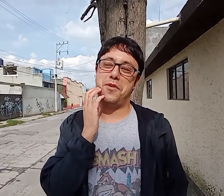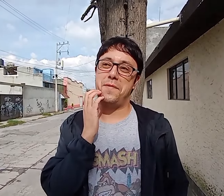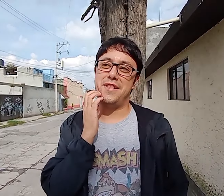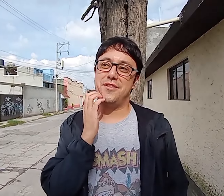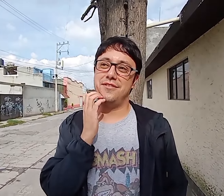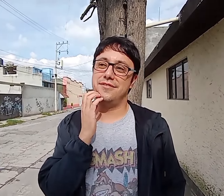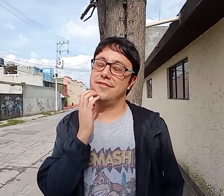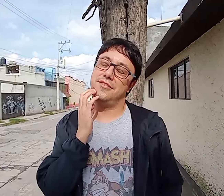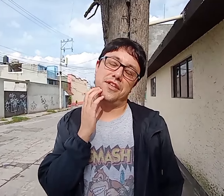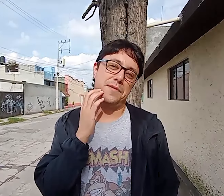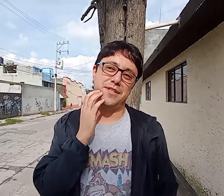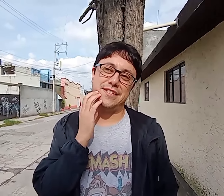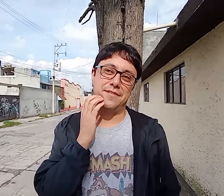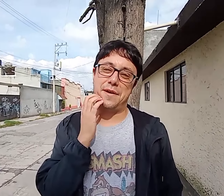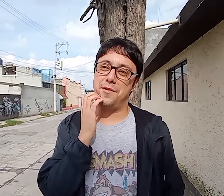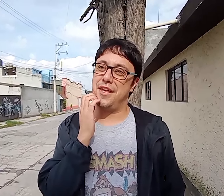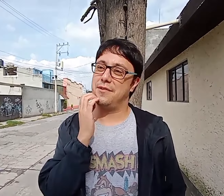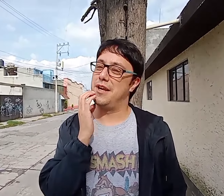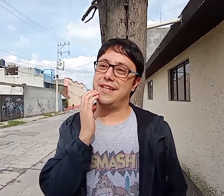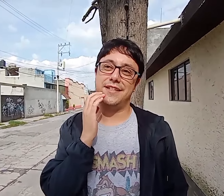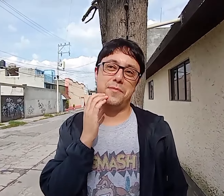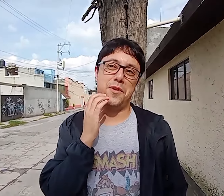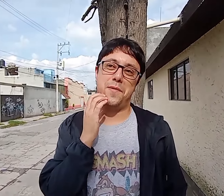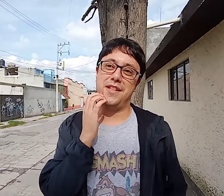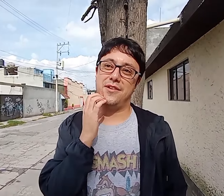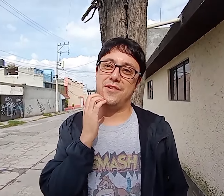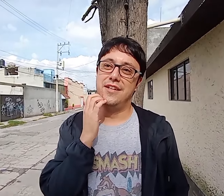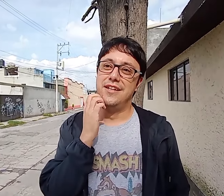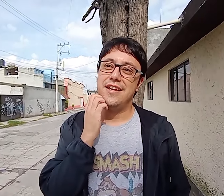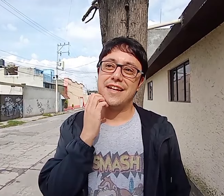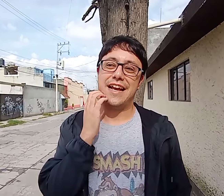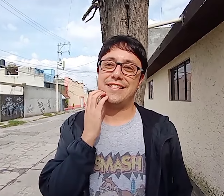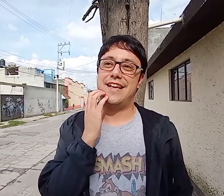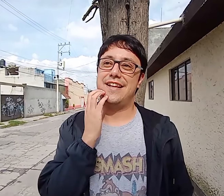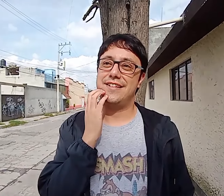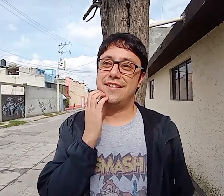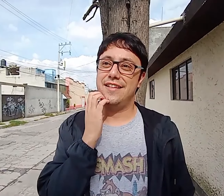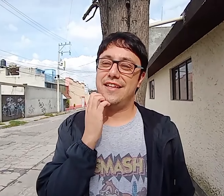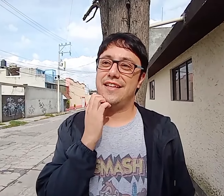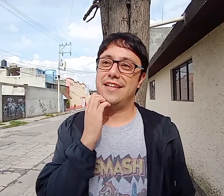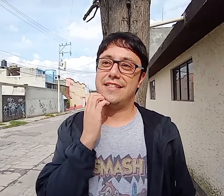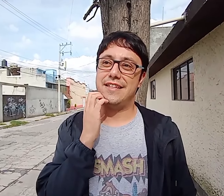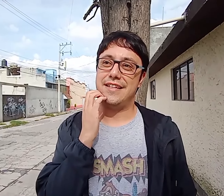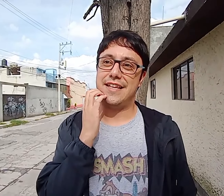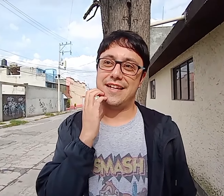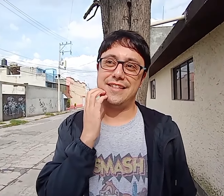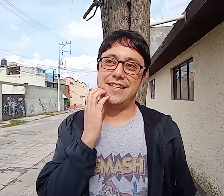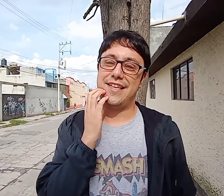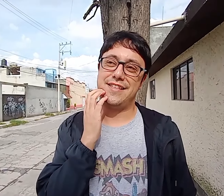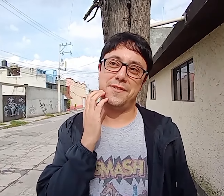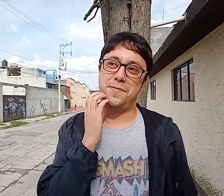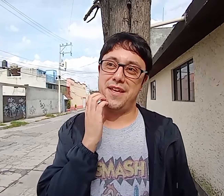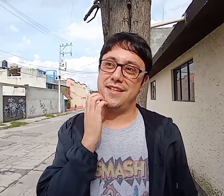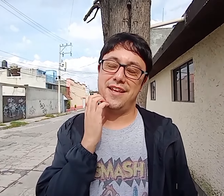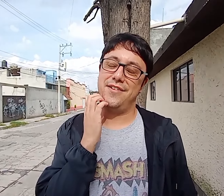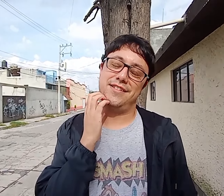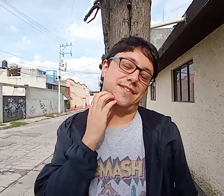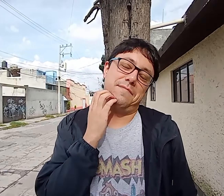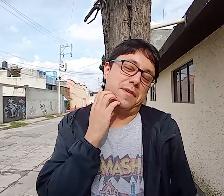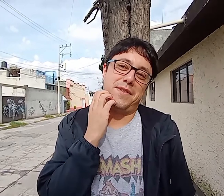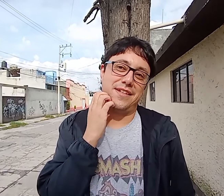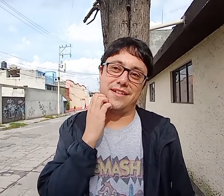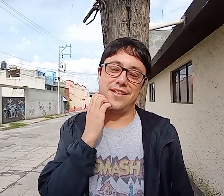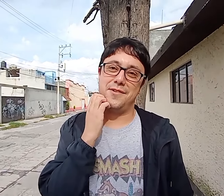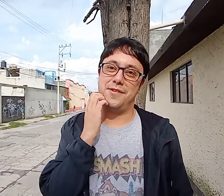Cualquier tipo de evento, no digamos ni siquiera una boda, cualquier tipo de evento, gastar esa cantidad, esa suma de dinero